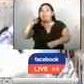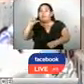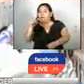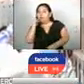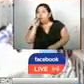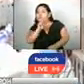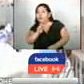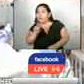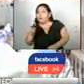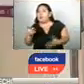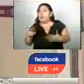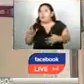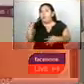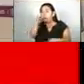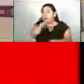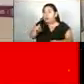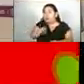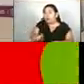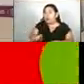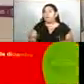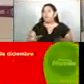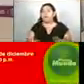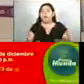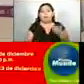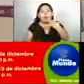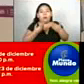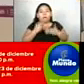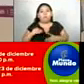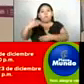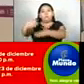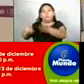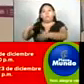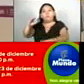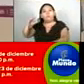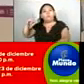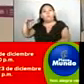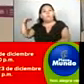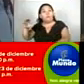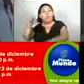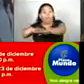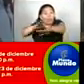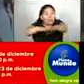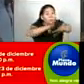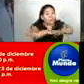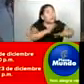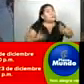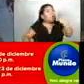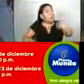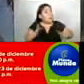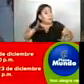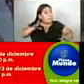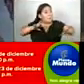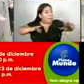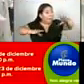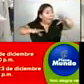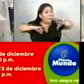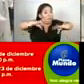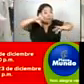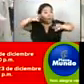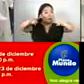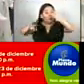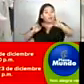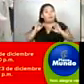verá reflejado durante las próximas semanas. Así lo informaron los CDC este miércoles, alertando sobre un aumento sostenido de infecciones